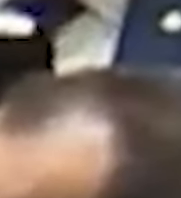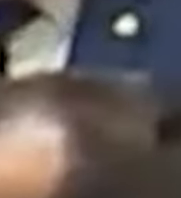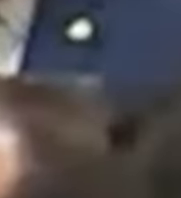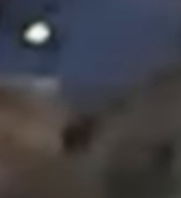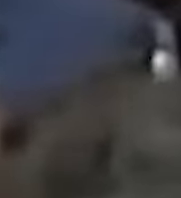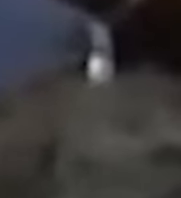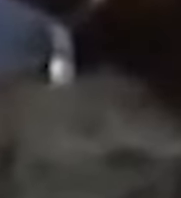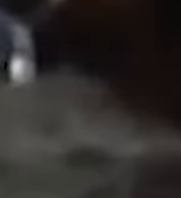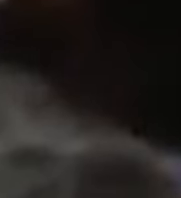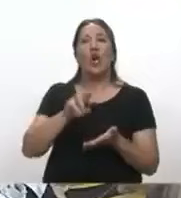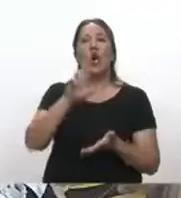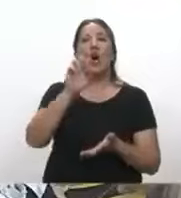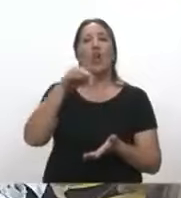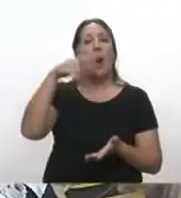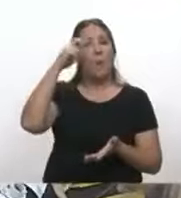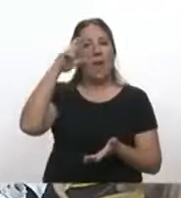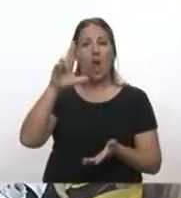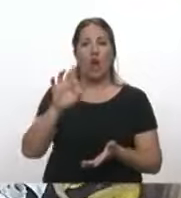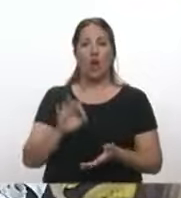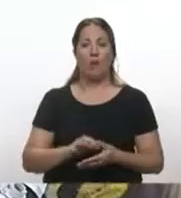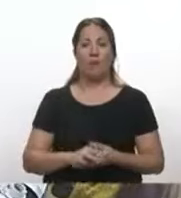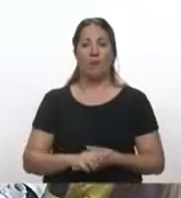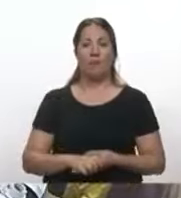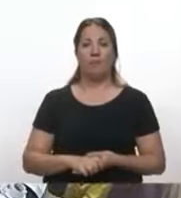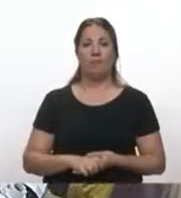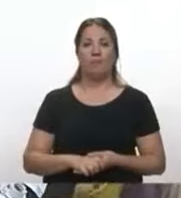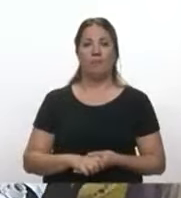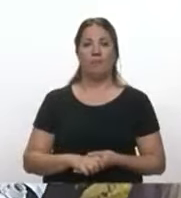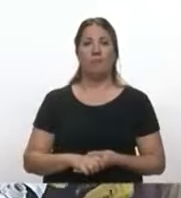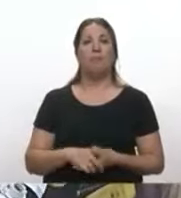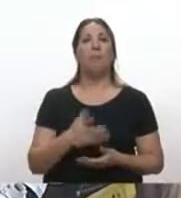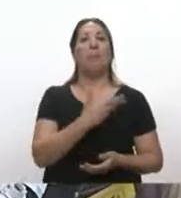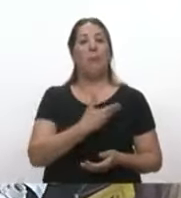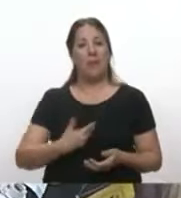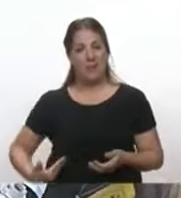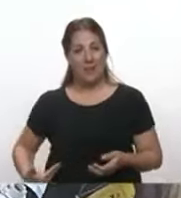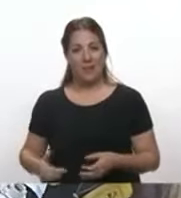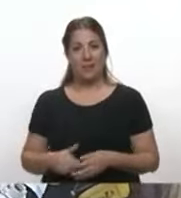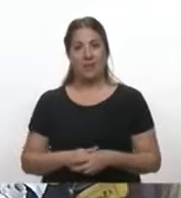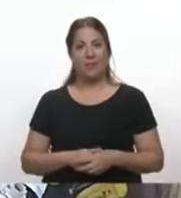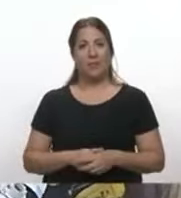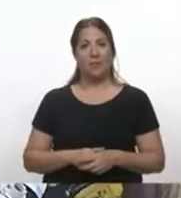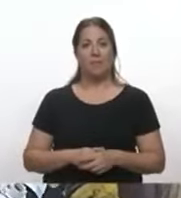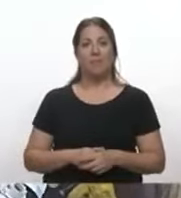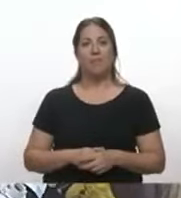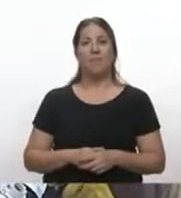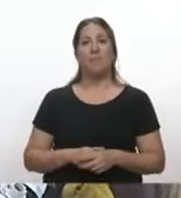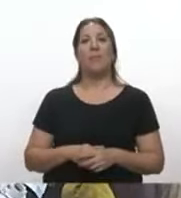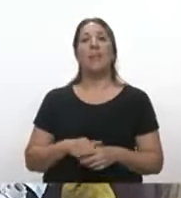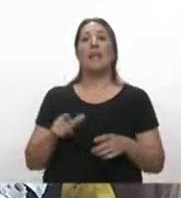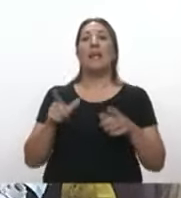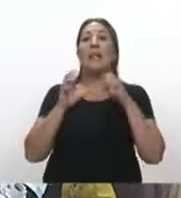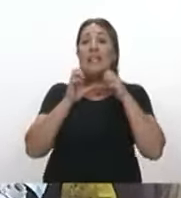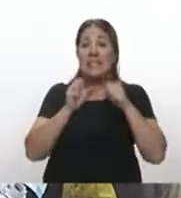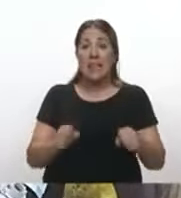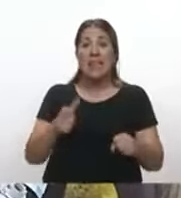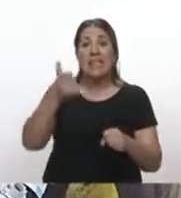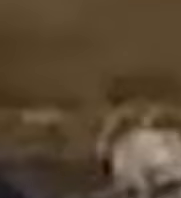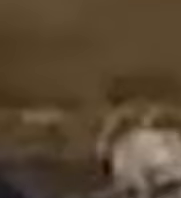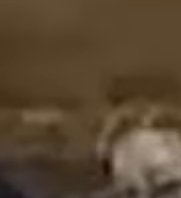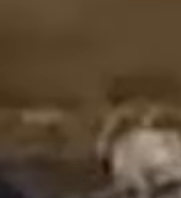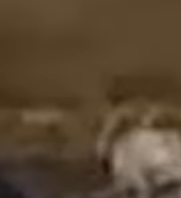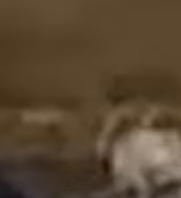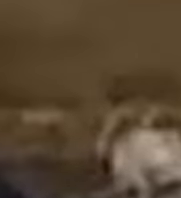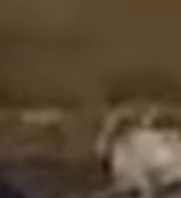Senado y para las cámaras. Ninguno de los senadores de La Libertad Avanza, ni del PRO, ni de ningún bloque que votó en contra solicitó que la votación sea